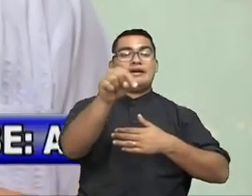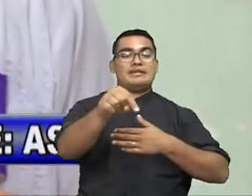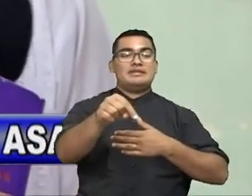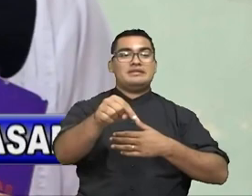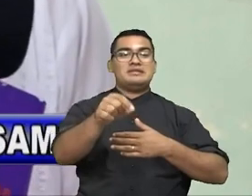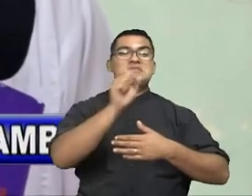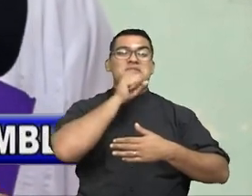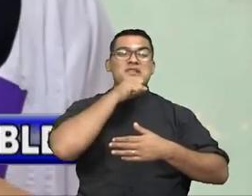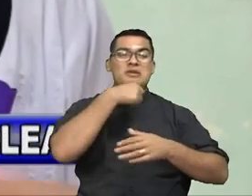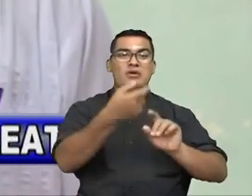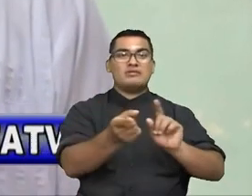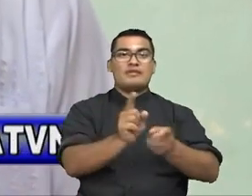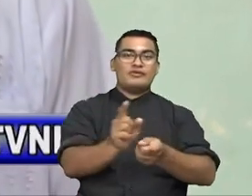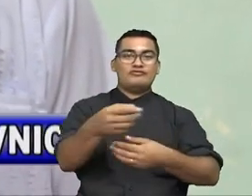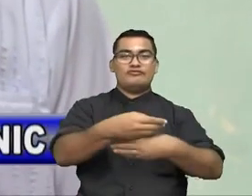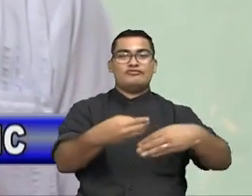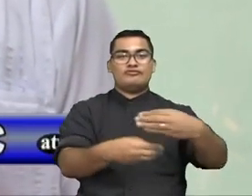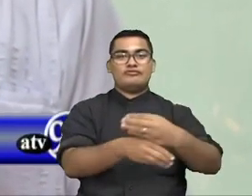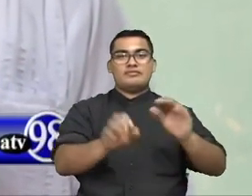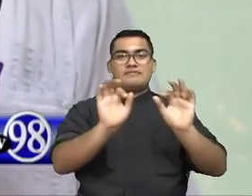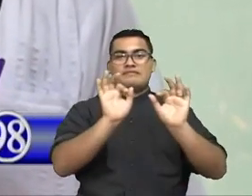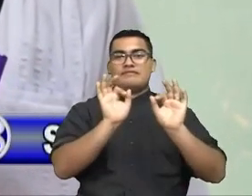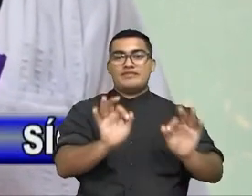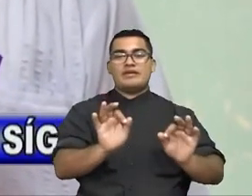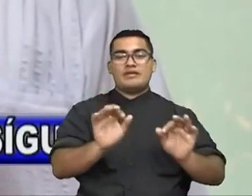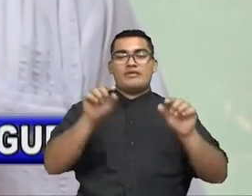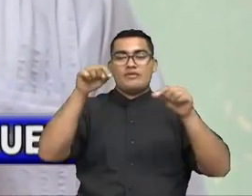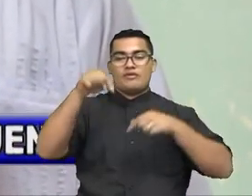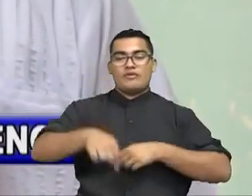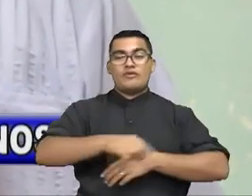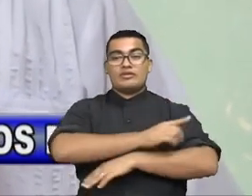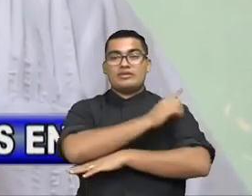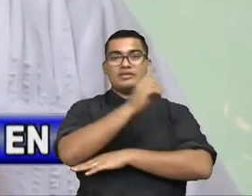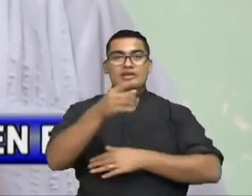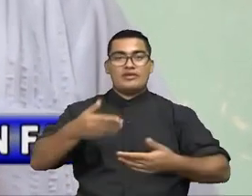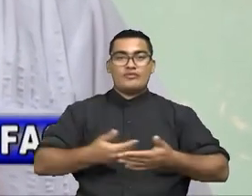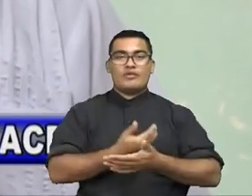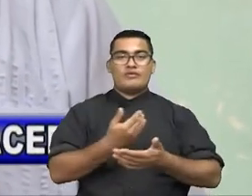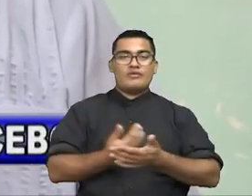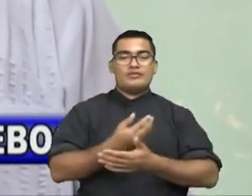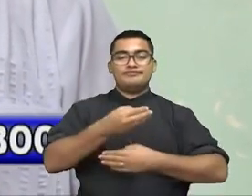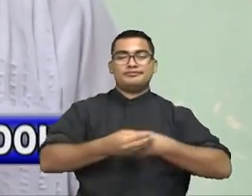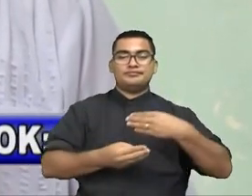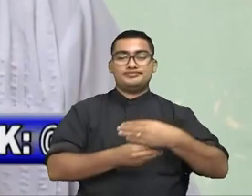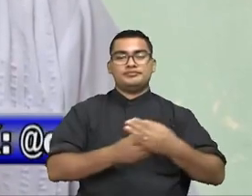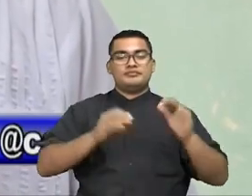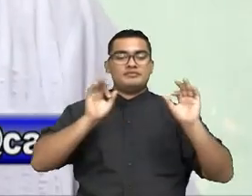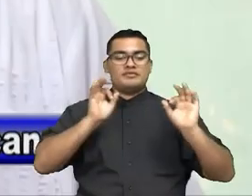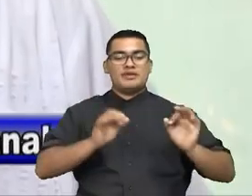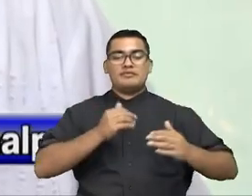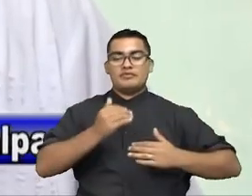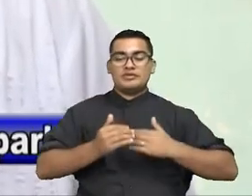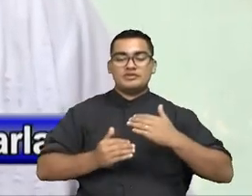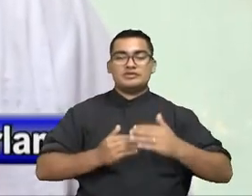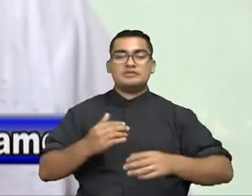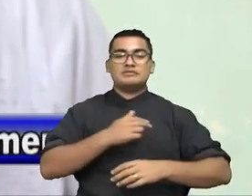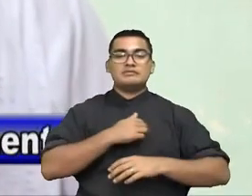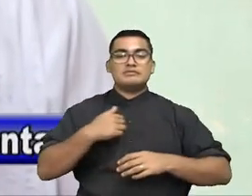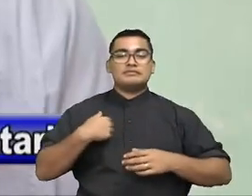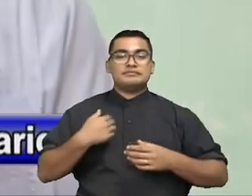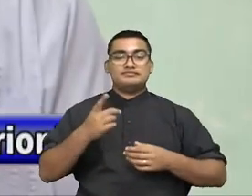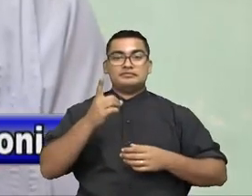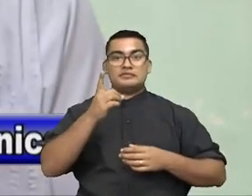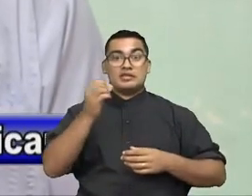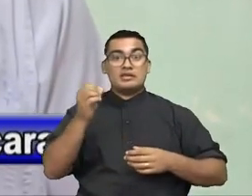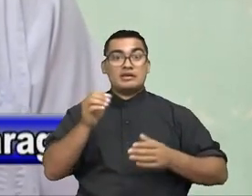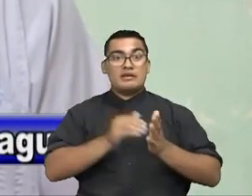Pero el día de hoy, ¿verdad?, se hace un nuevo proceso en el cual se hace una inversión de